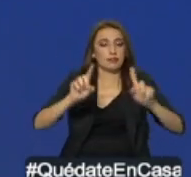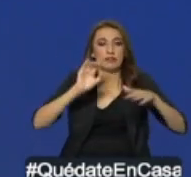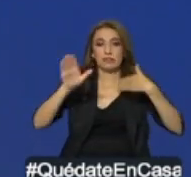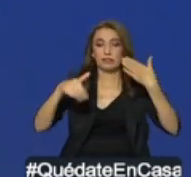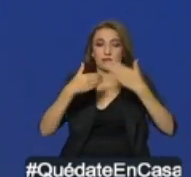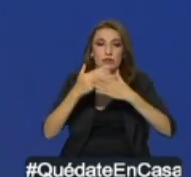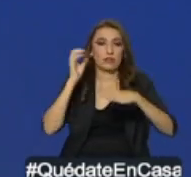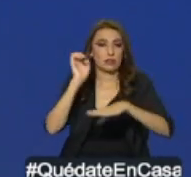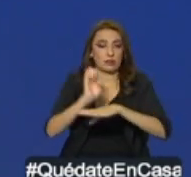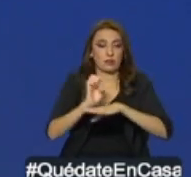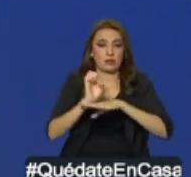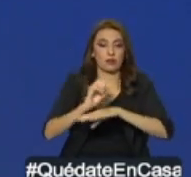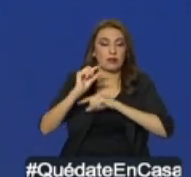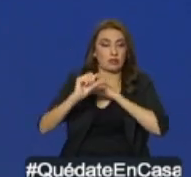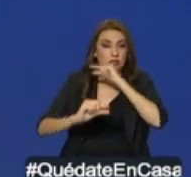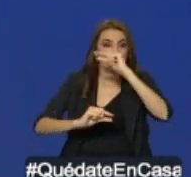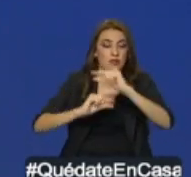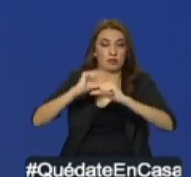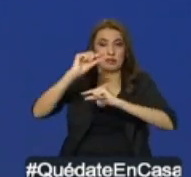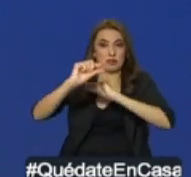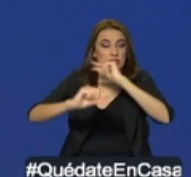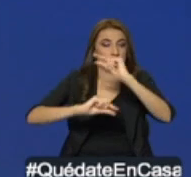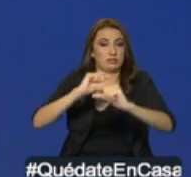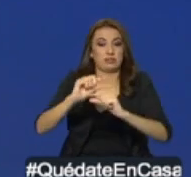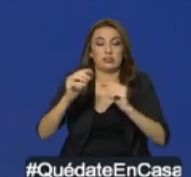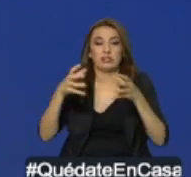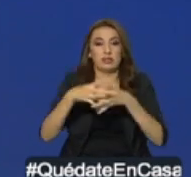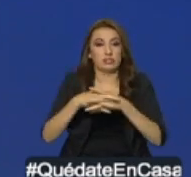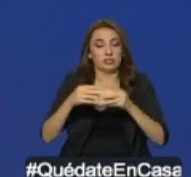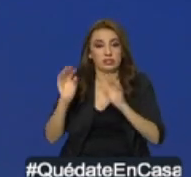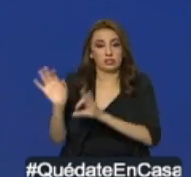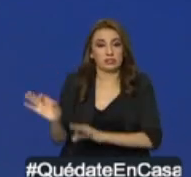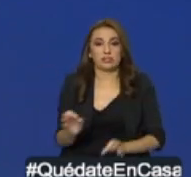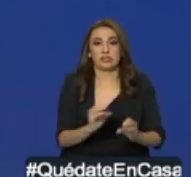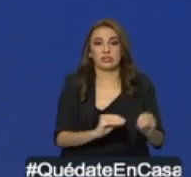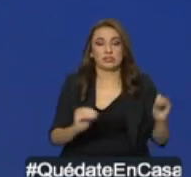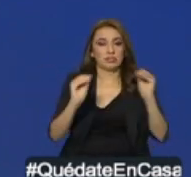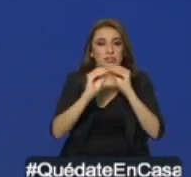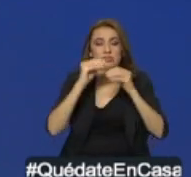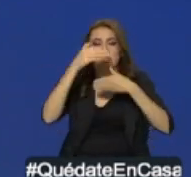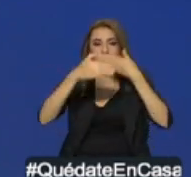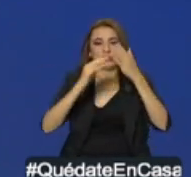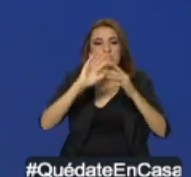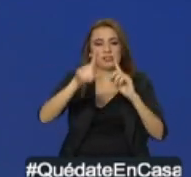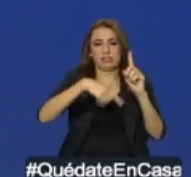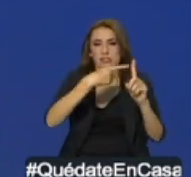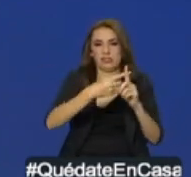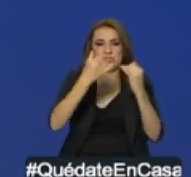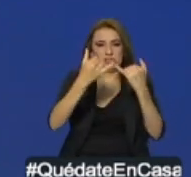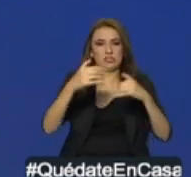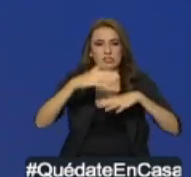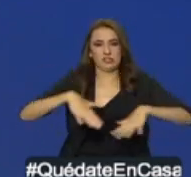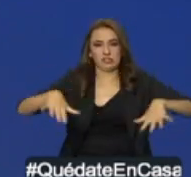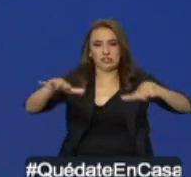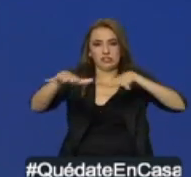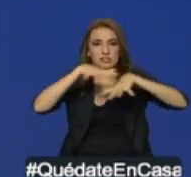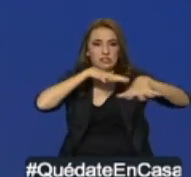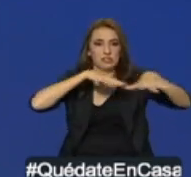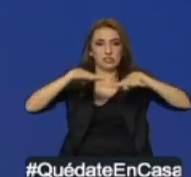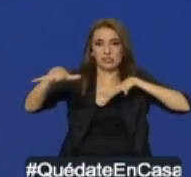se tomarán decisiones respecto a la incorporación de determinados sectores a las actividades laborales